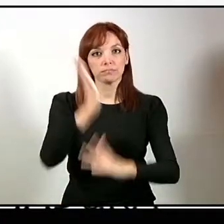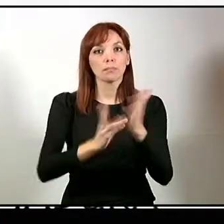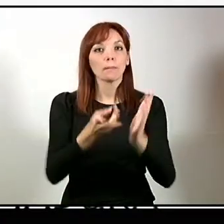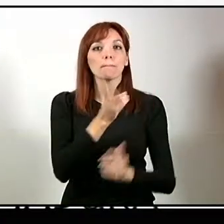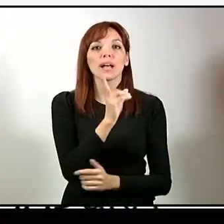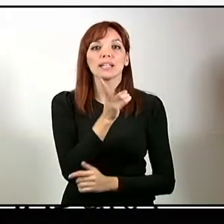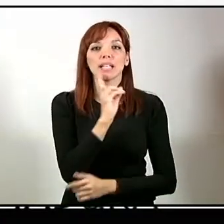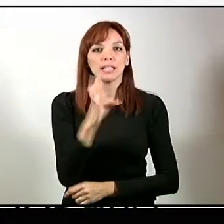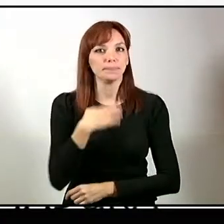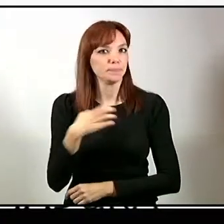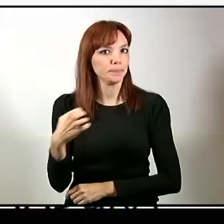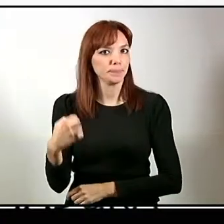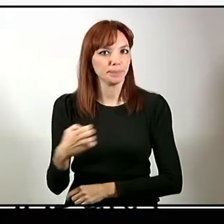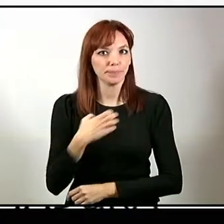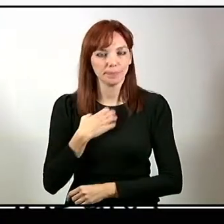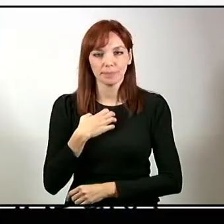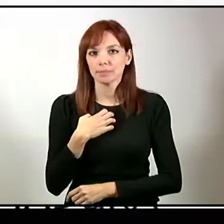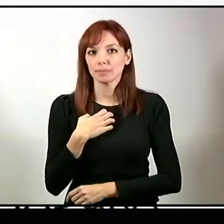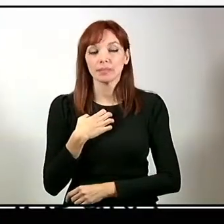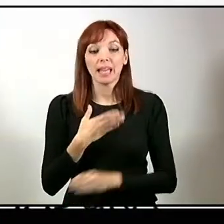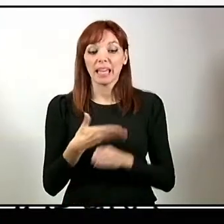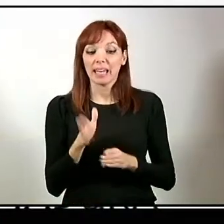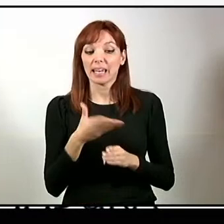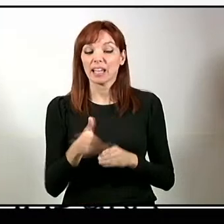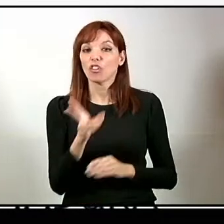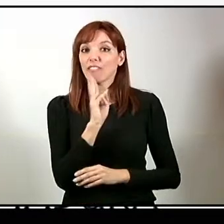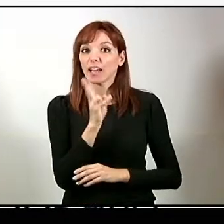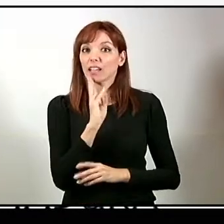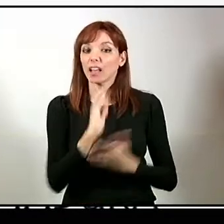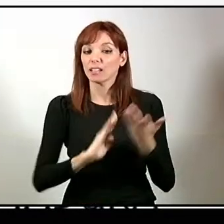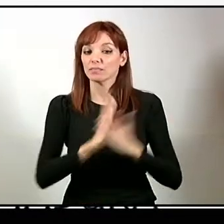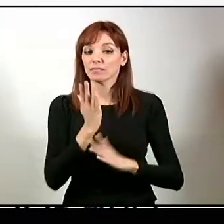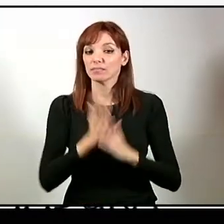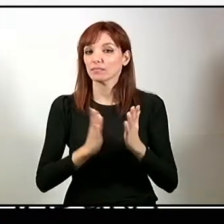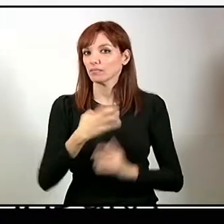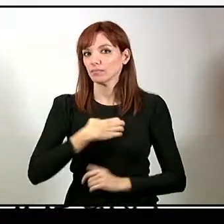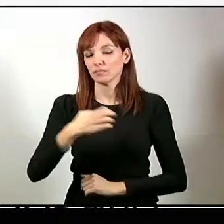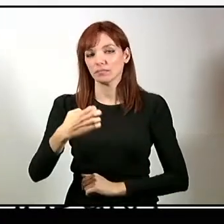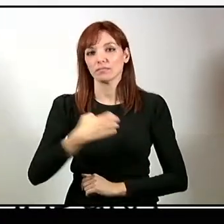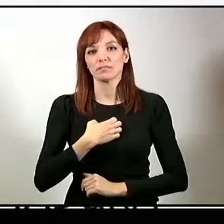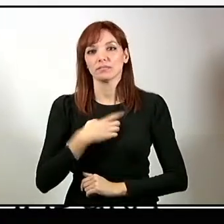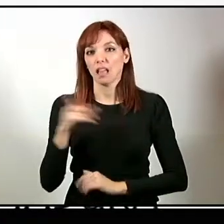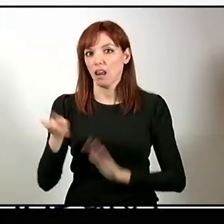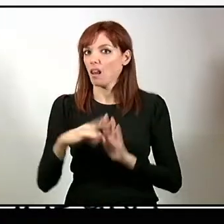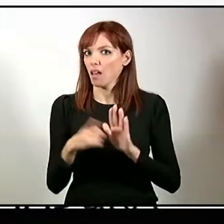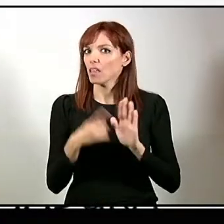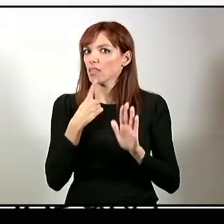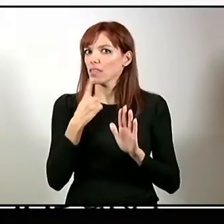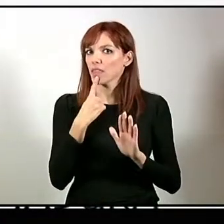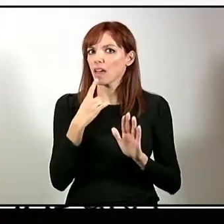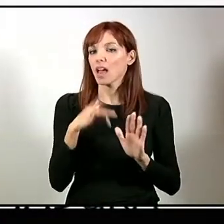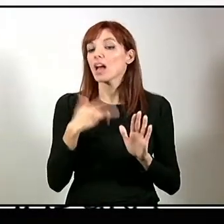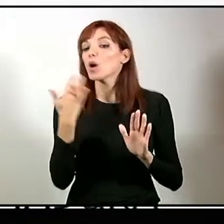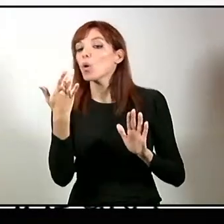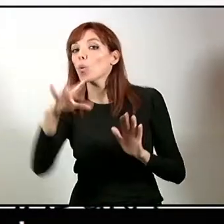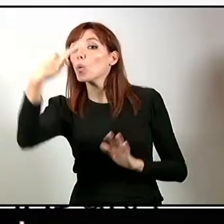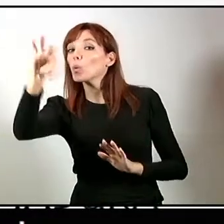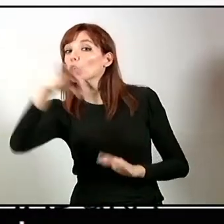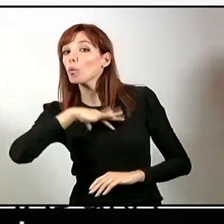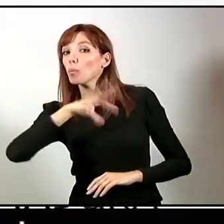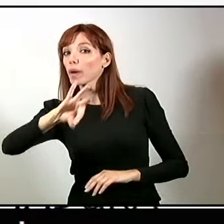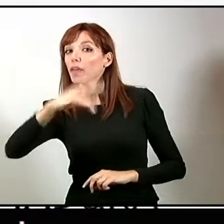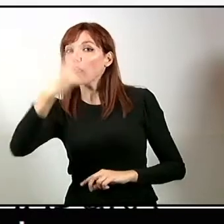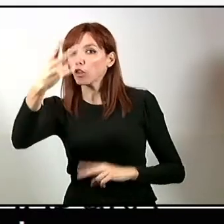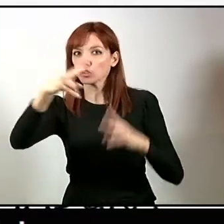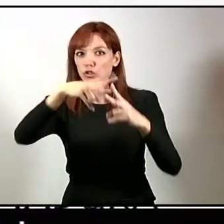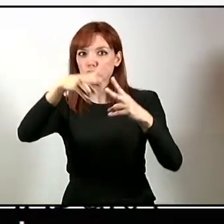vegetales, de los restos vegetales, porque los consideran residuos, y mantiene dos excepciones, que son las que se